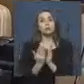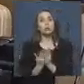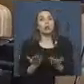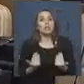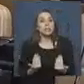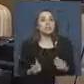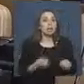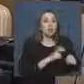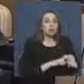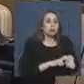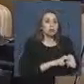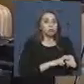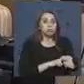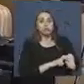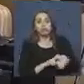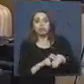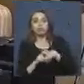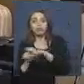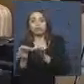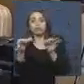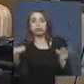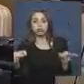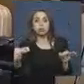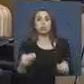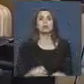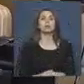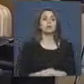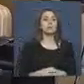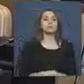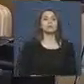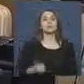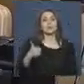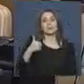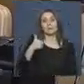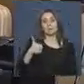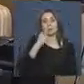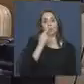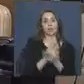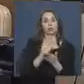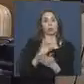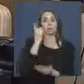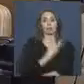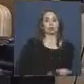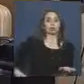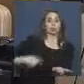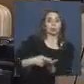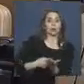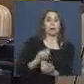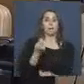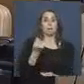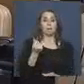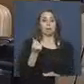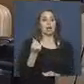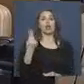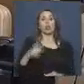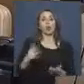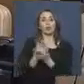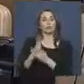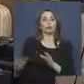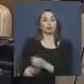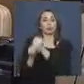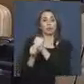poder desplazarse de un lugar a otro. Ha llegado lo paradojal que un director de una escuela particular subvencionada tuvo que devolver plata, perdón, un sostenedor,